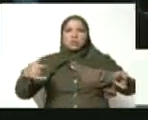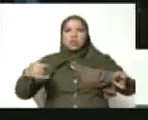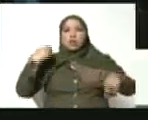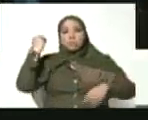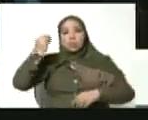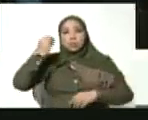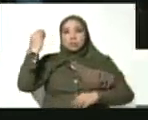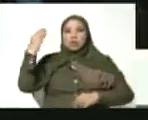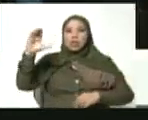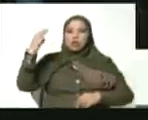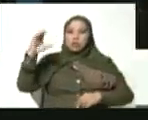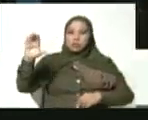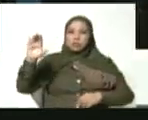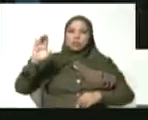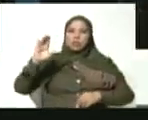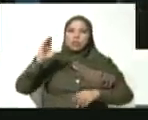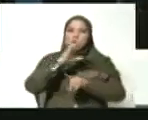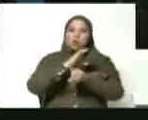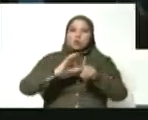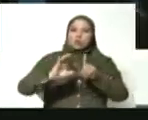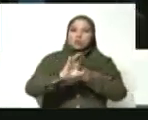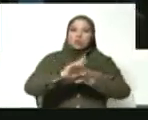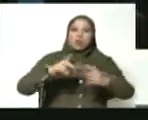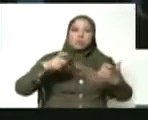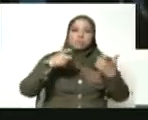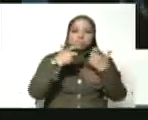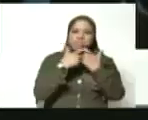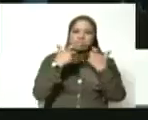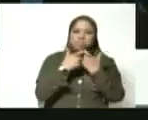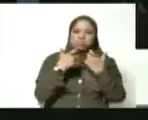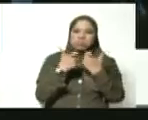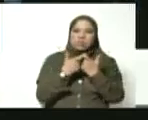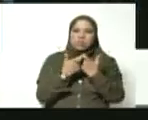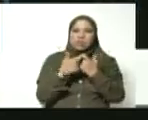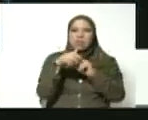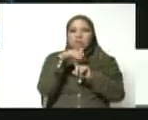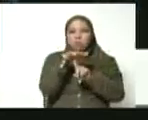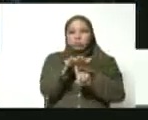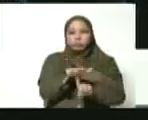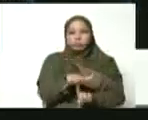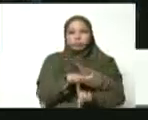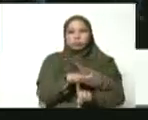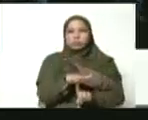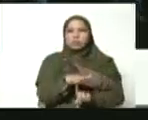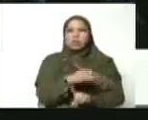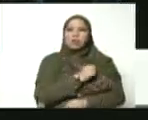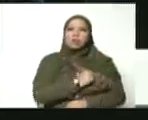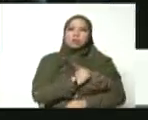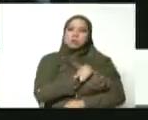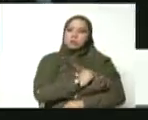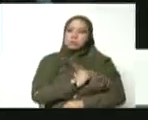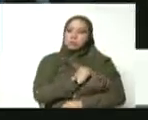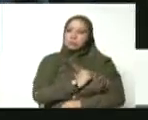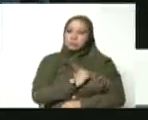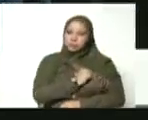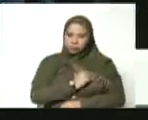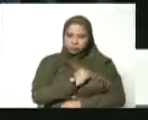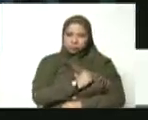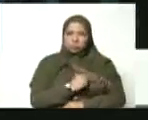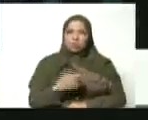está superando esa cultura de la guerra, esa cultura extremista que lastimosamente se instaló por